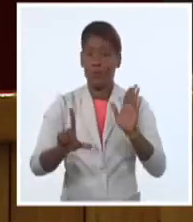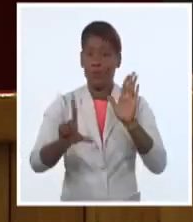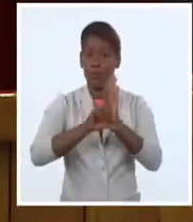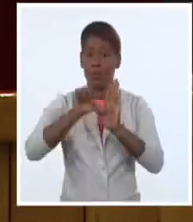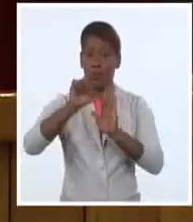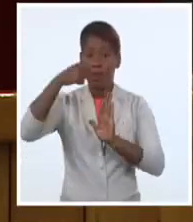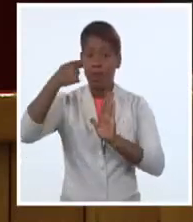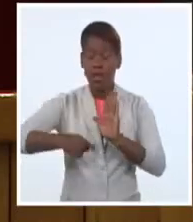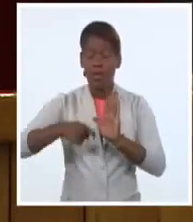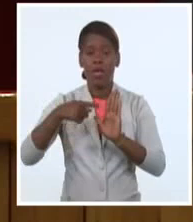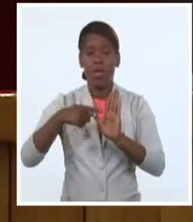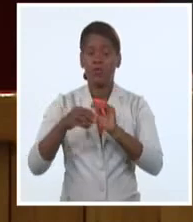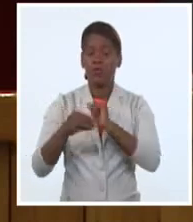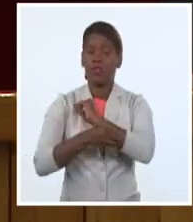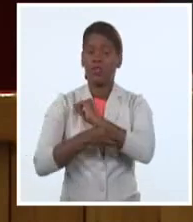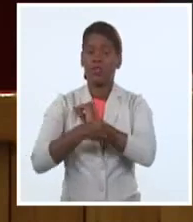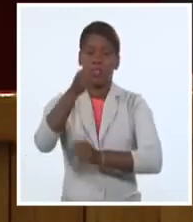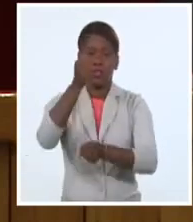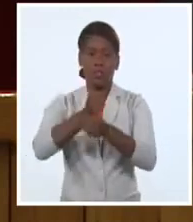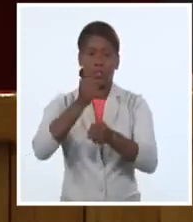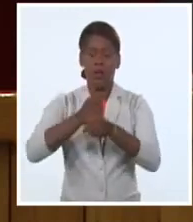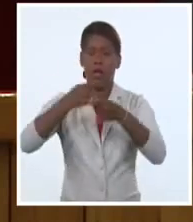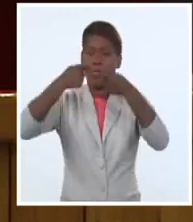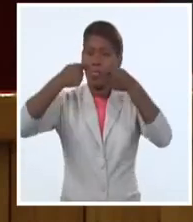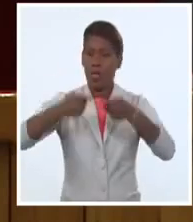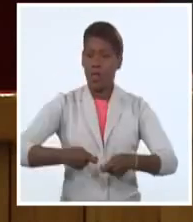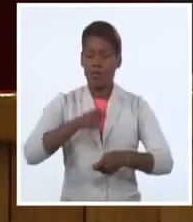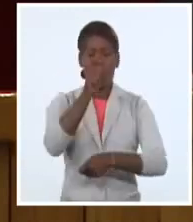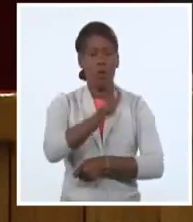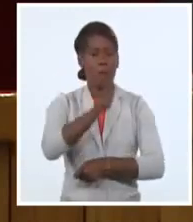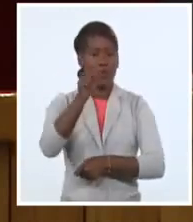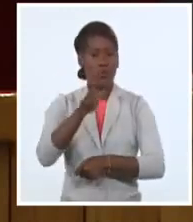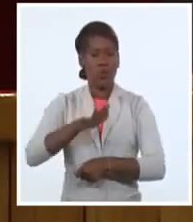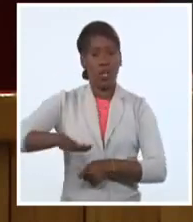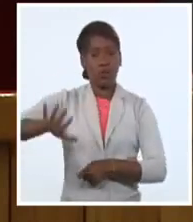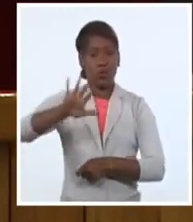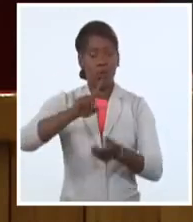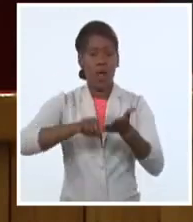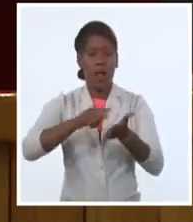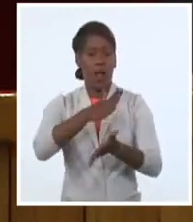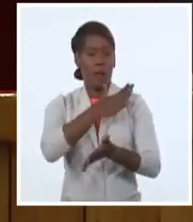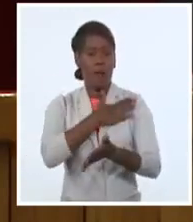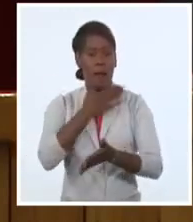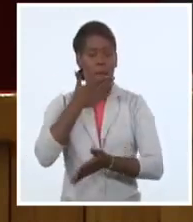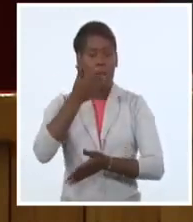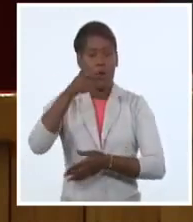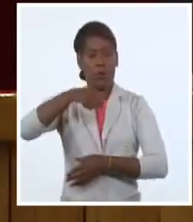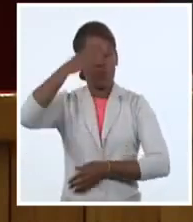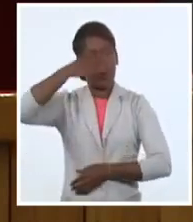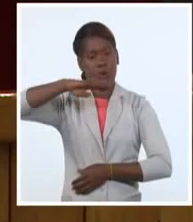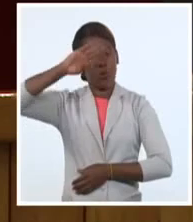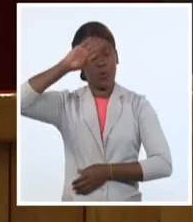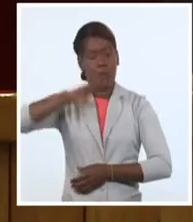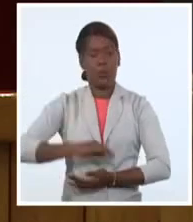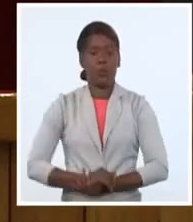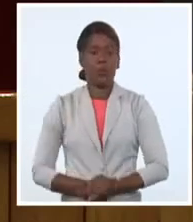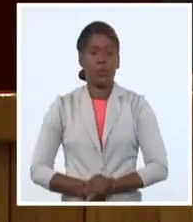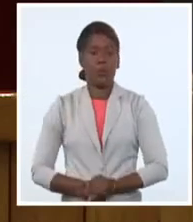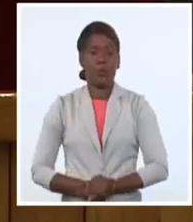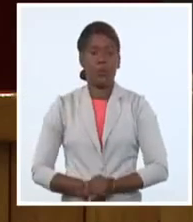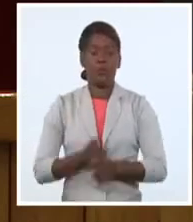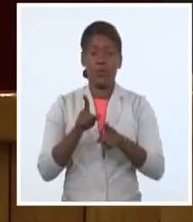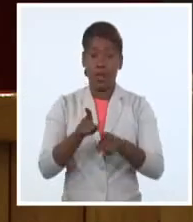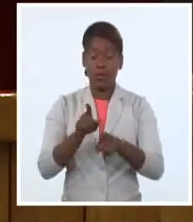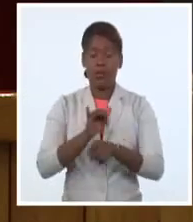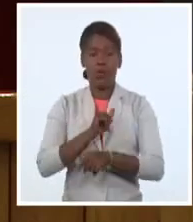y refuerzan las garantías y derechos de los ciudadanos en armonía con la sociedad en su conjunto. Han sido el fruto de un